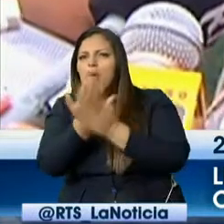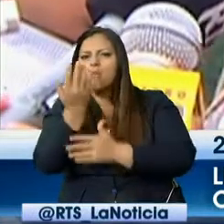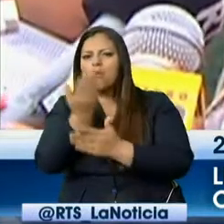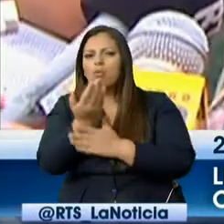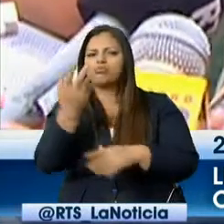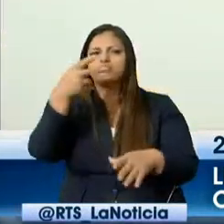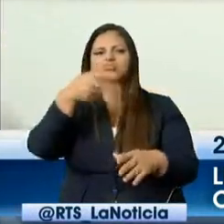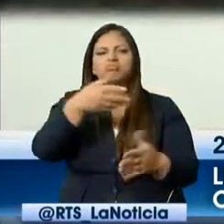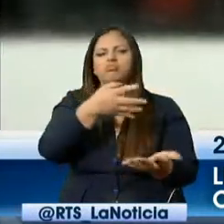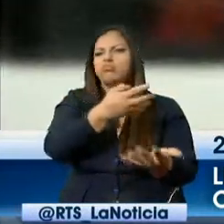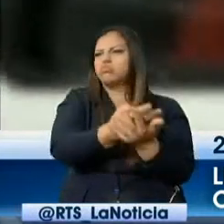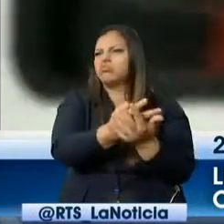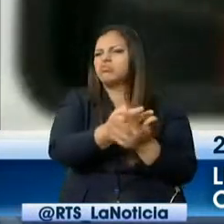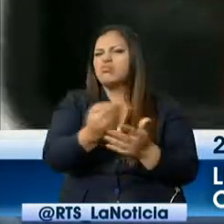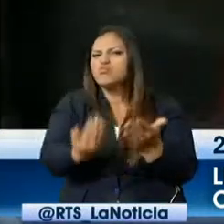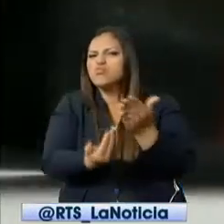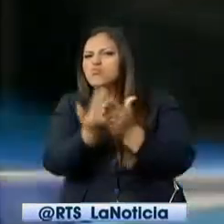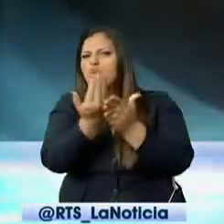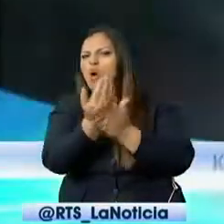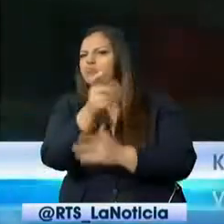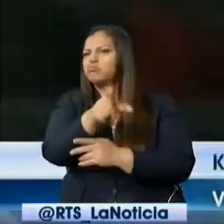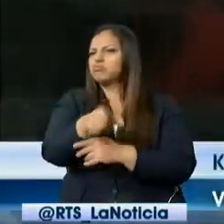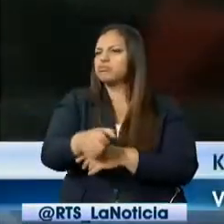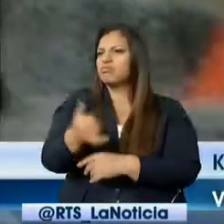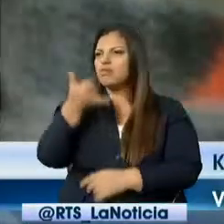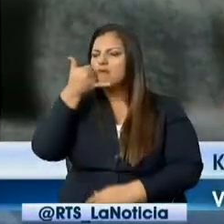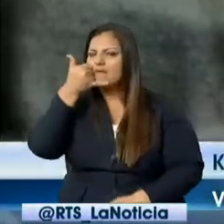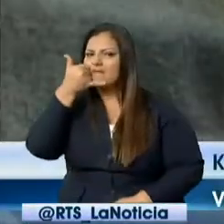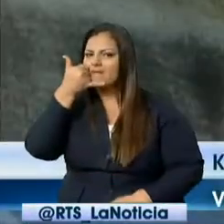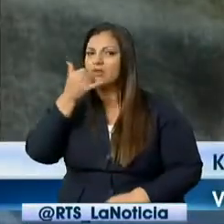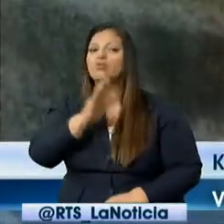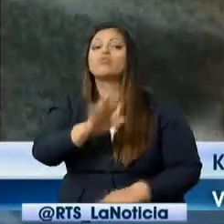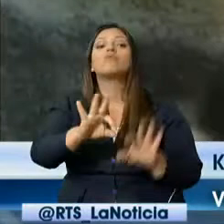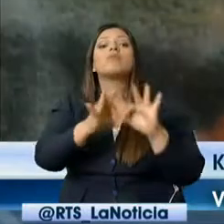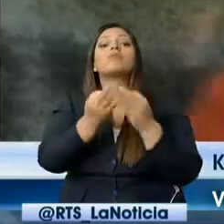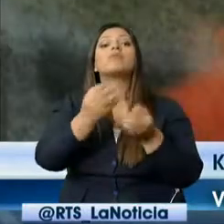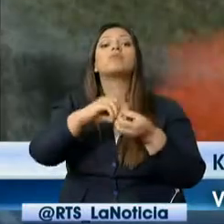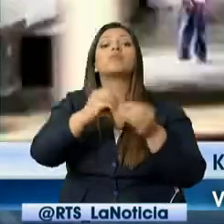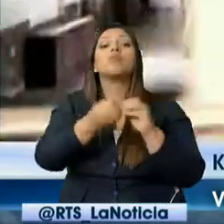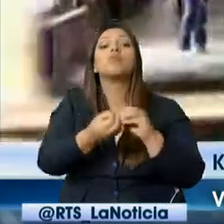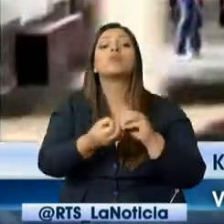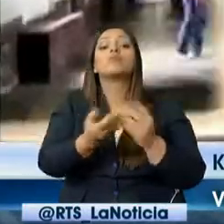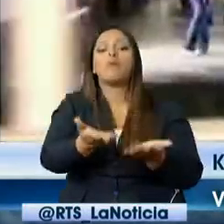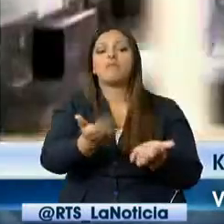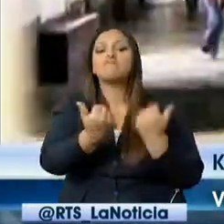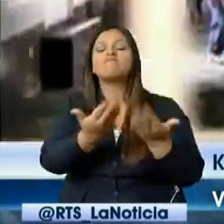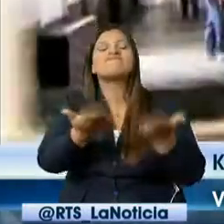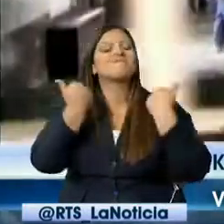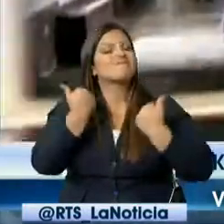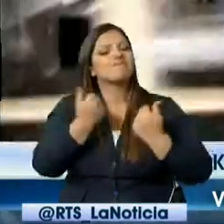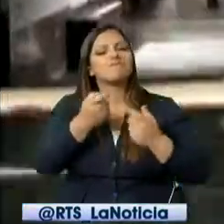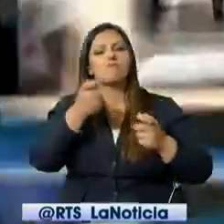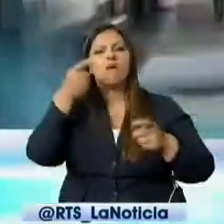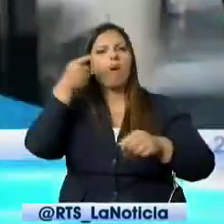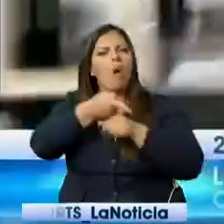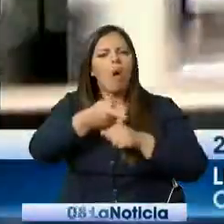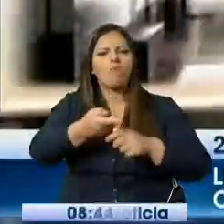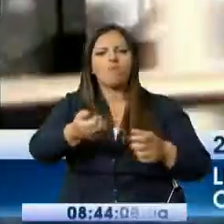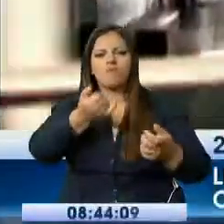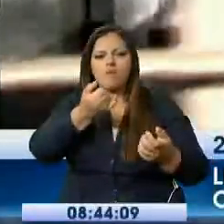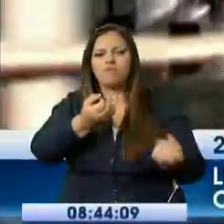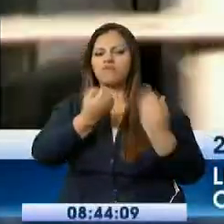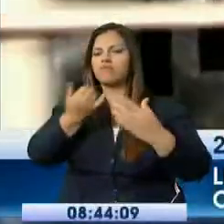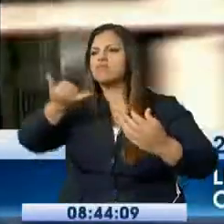tipo de cable utilizado. Existen distintas técnicas artesanales que ellos utilizan para cometer los distintos actos ilícitos al interior de los